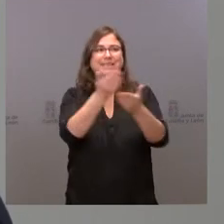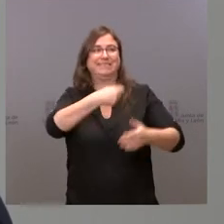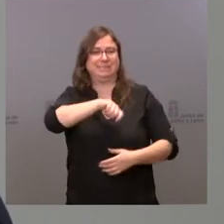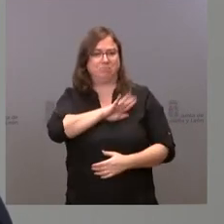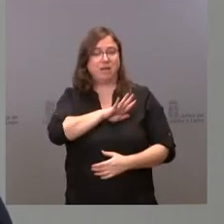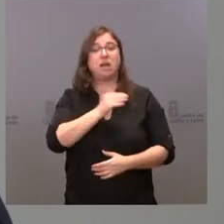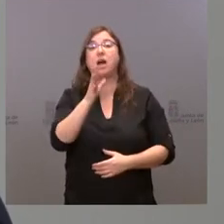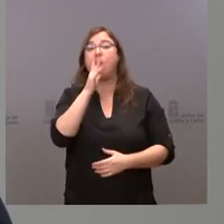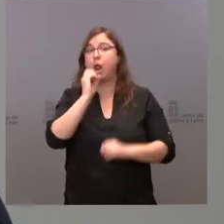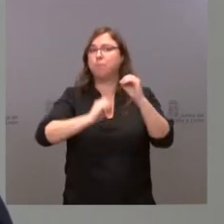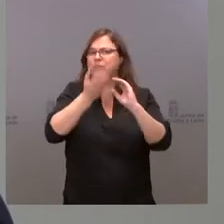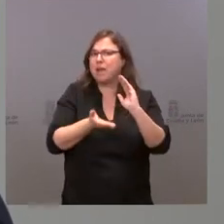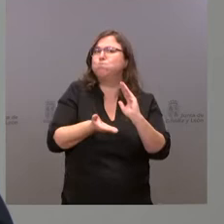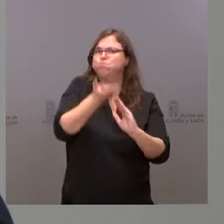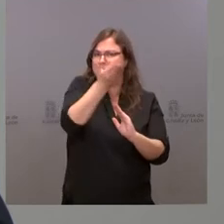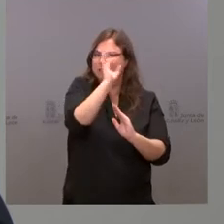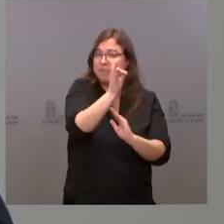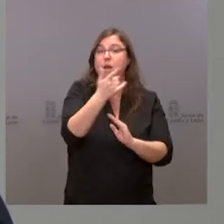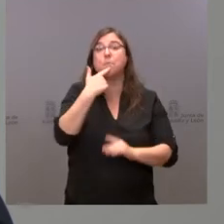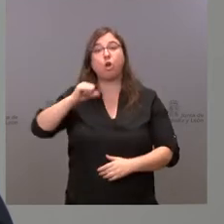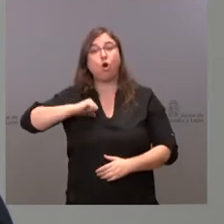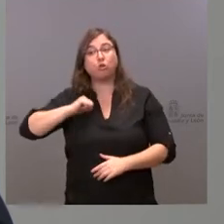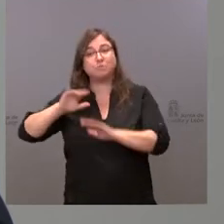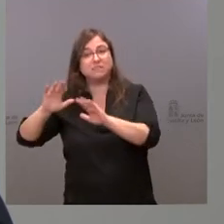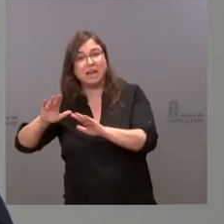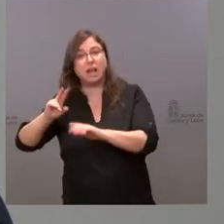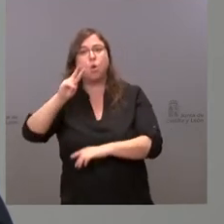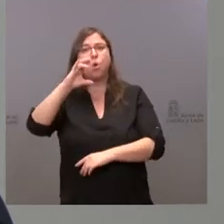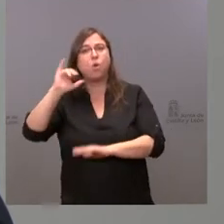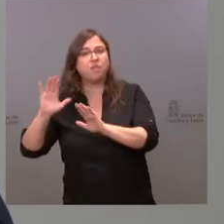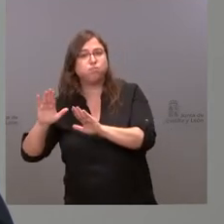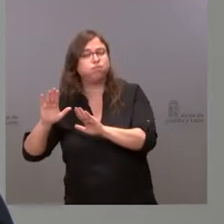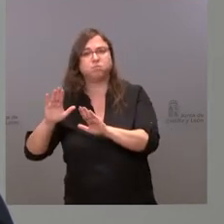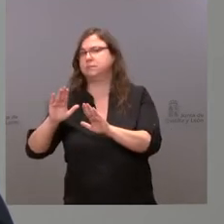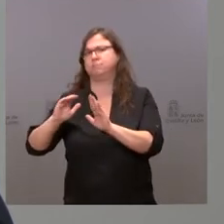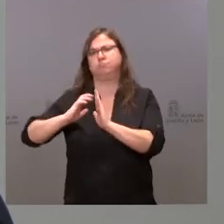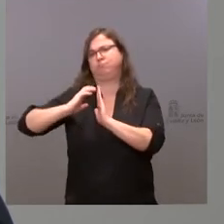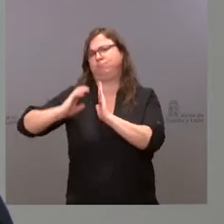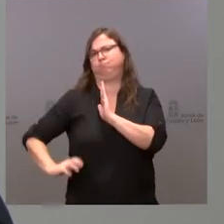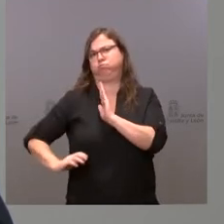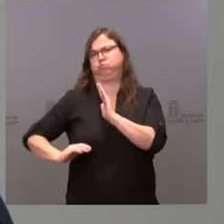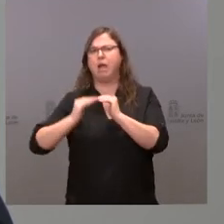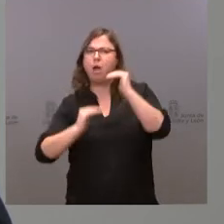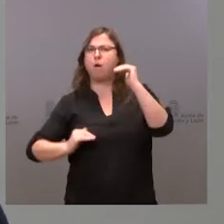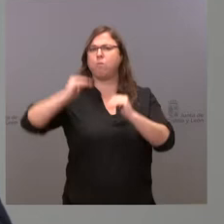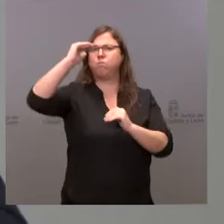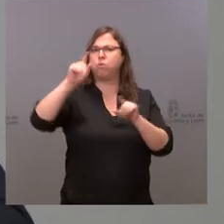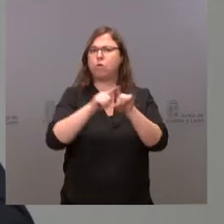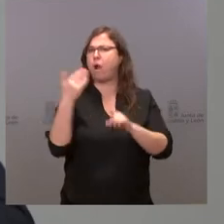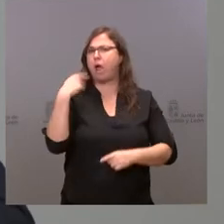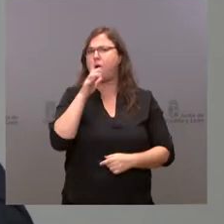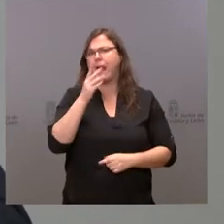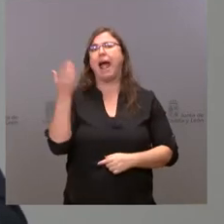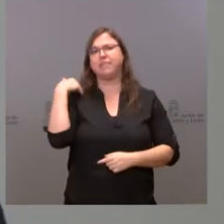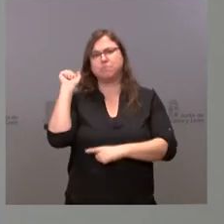sin embargo los porcentajes de ocupación en hospitales y en unidades de cuidados intensivos no son ni mucho menos desde aquel momento actualmente